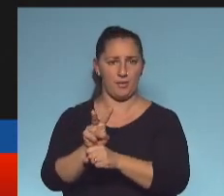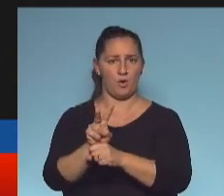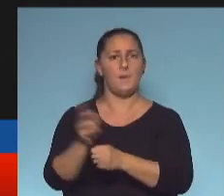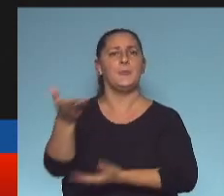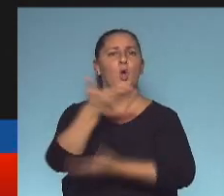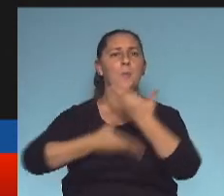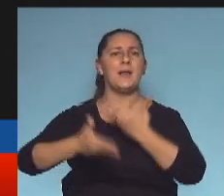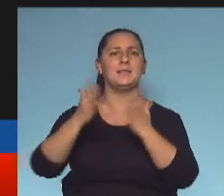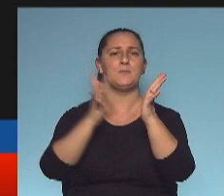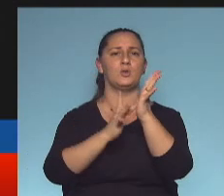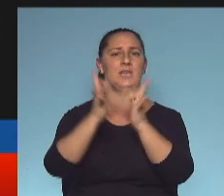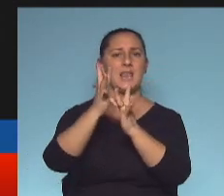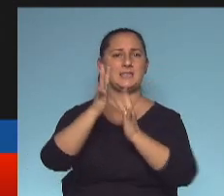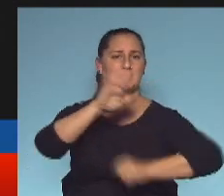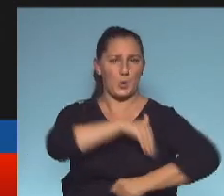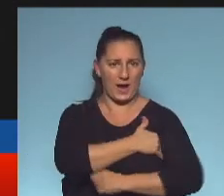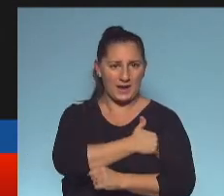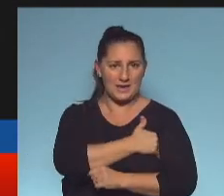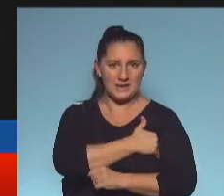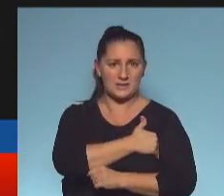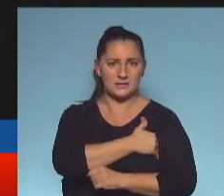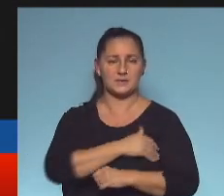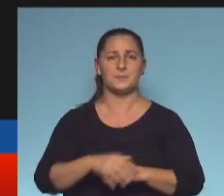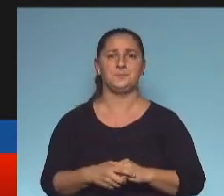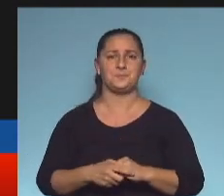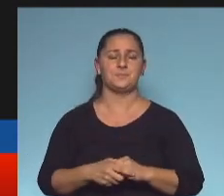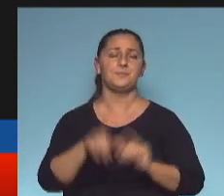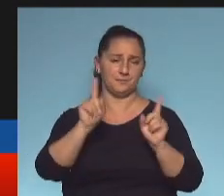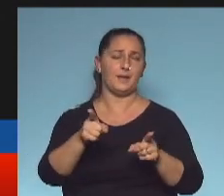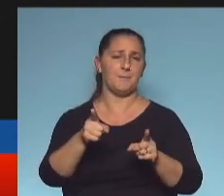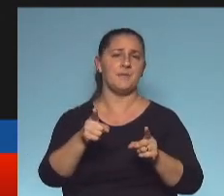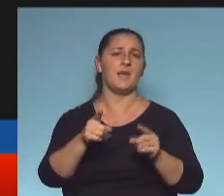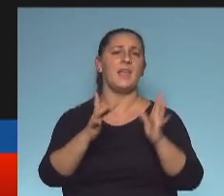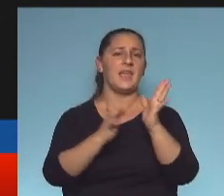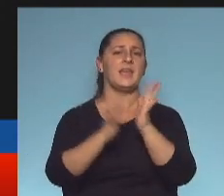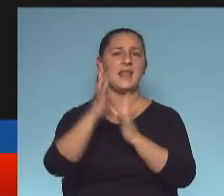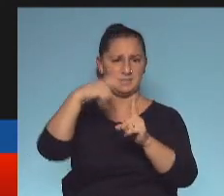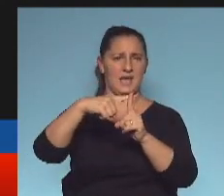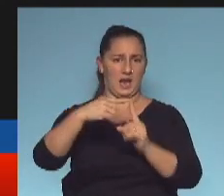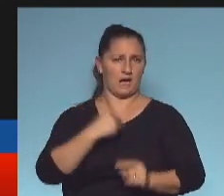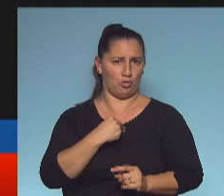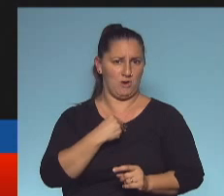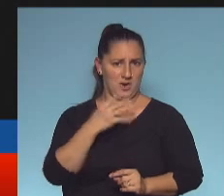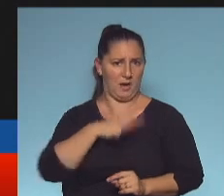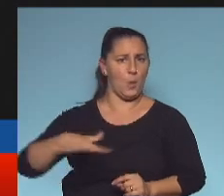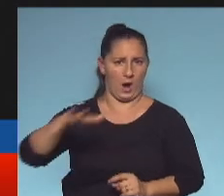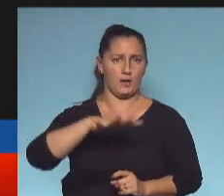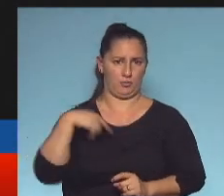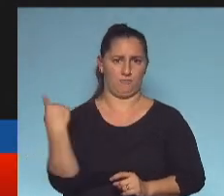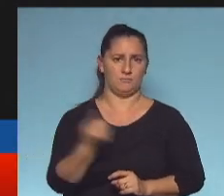las iglesias evangélicas y fundamentalmente con la Iglesia Católica en nuestros barrios.